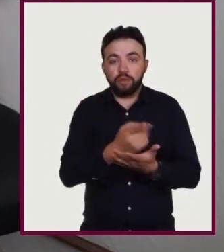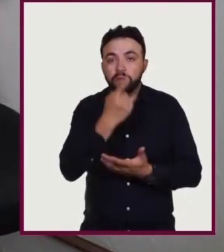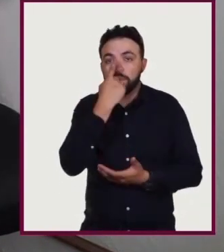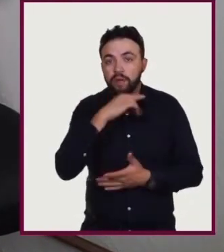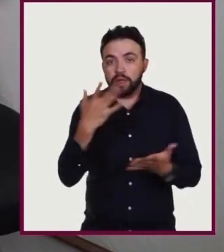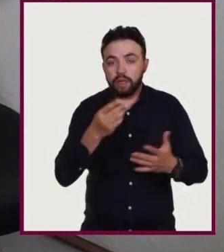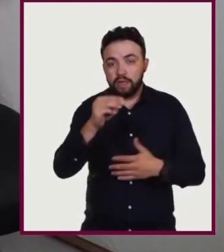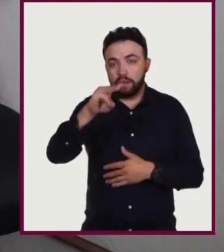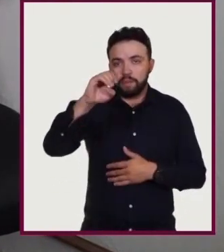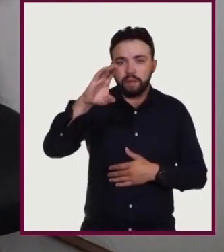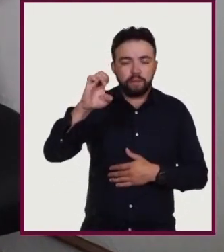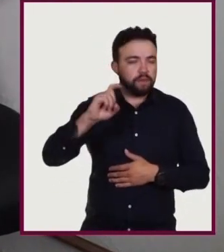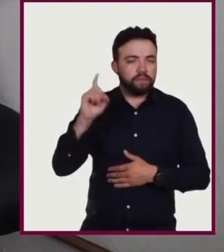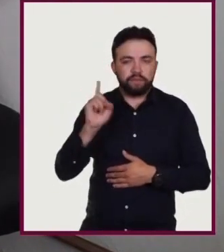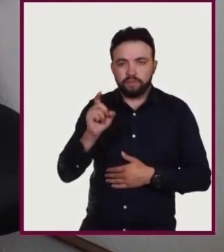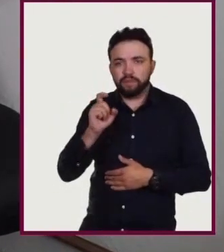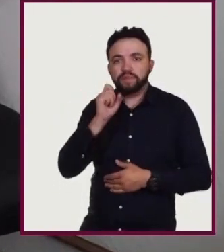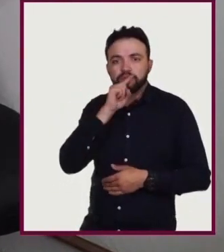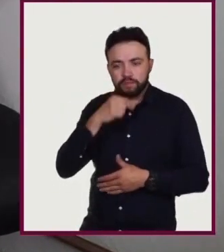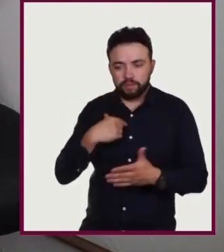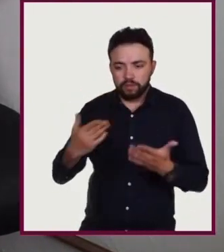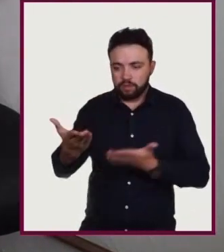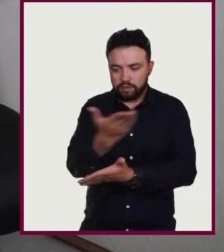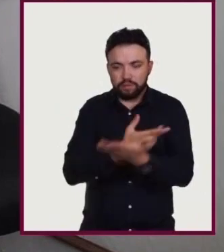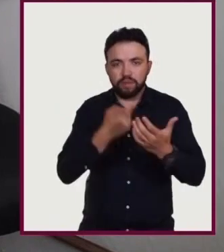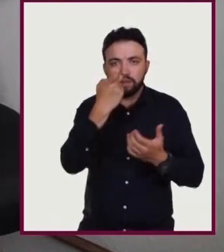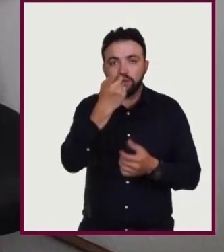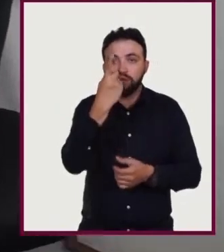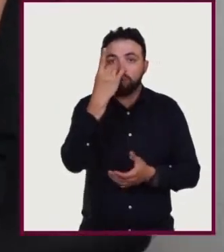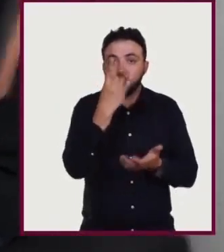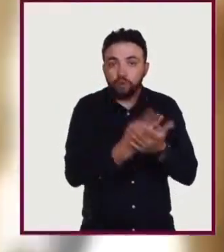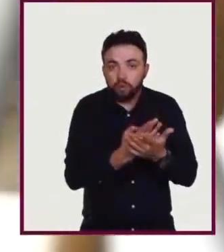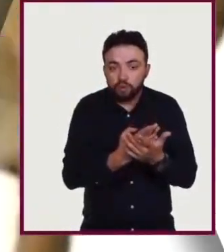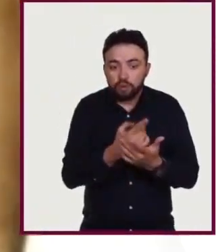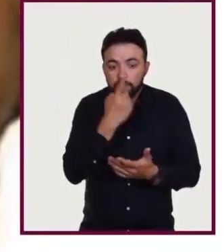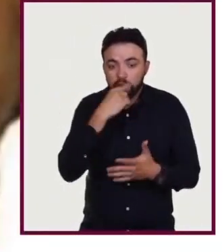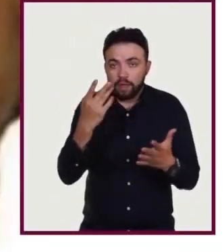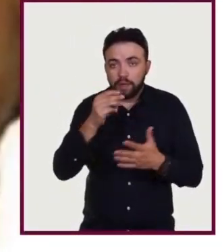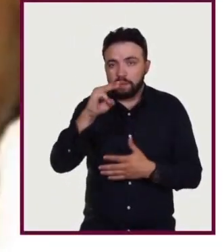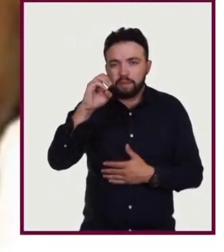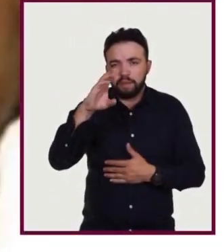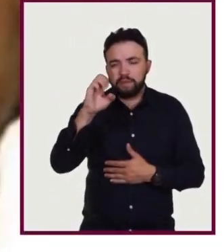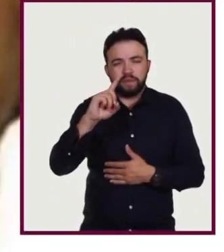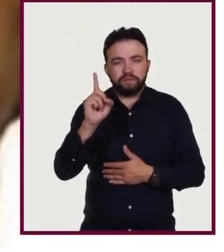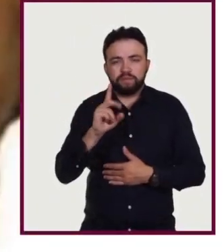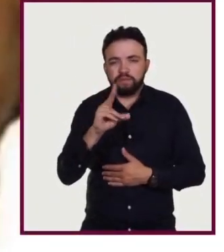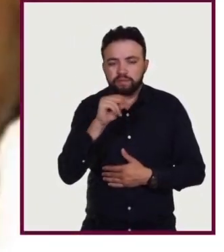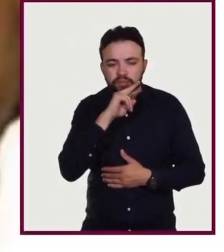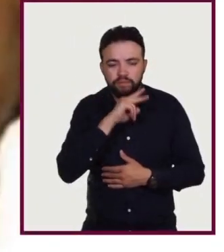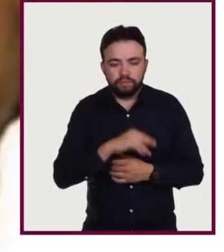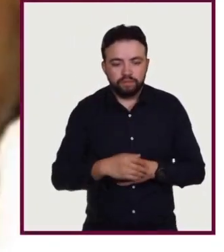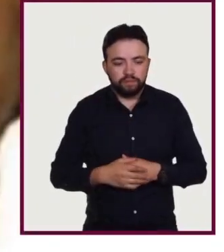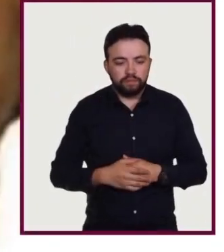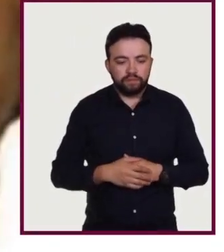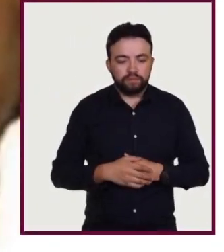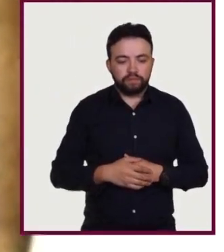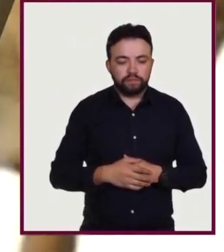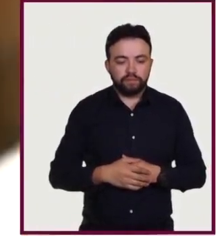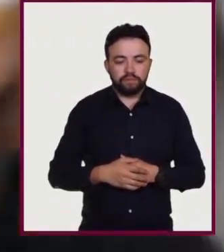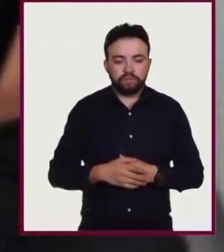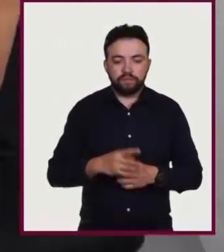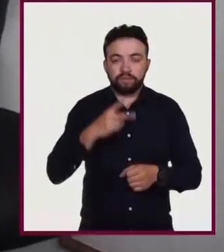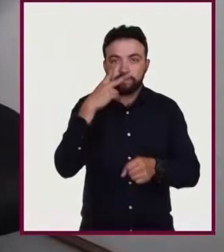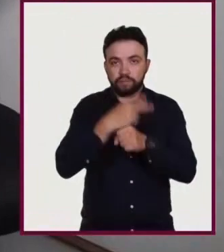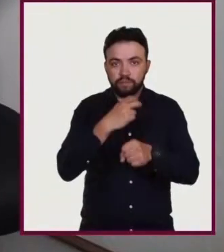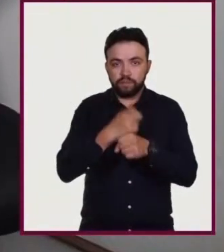hacer memes. Es decir, esto que voy a compartir ahora no es la única forma de hacer un meme, ¿no?